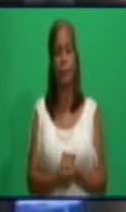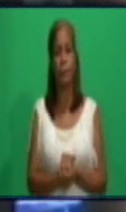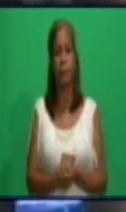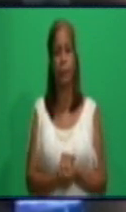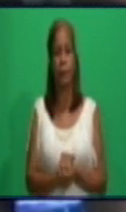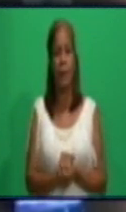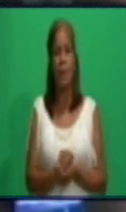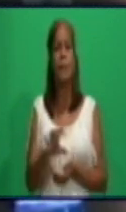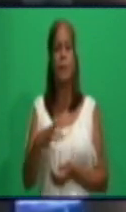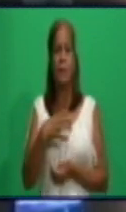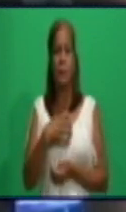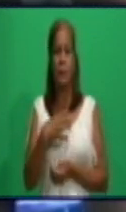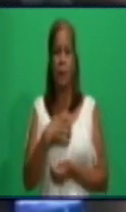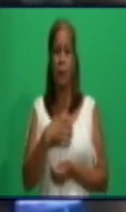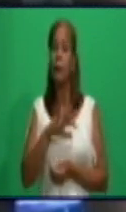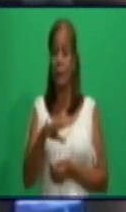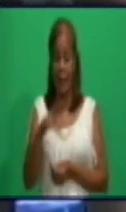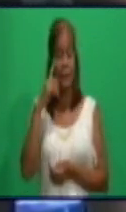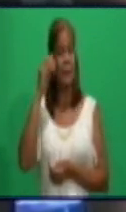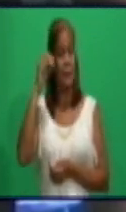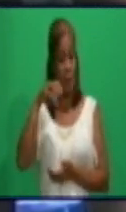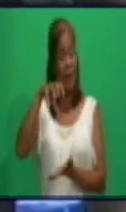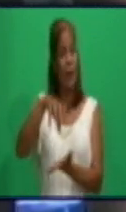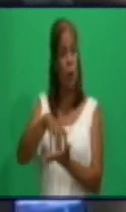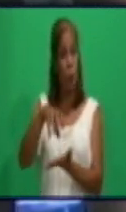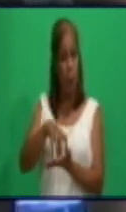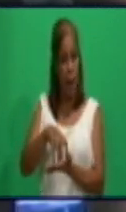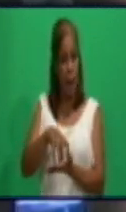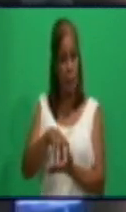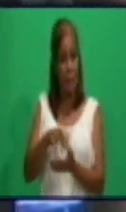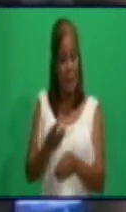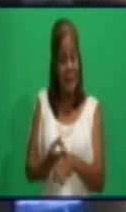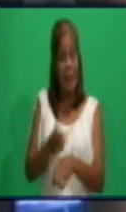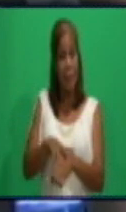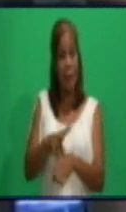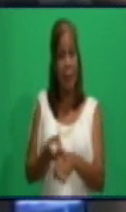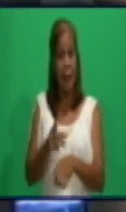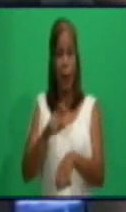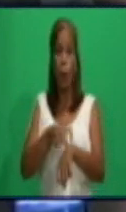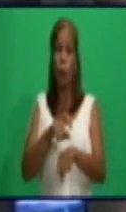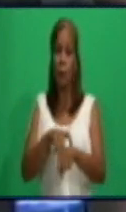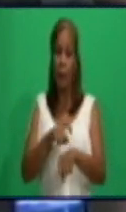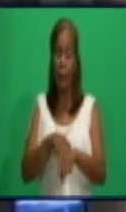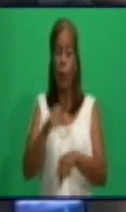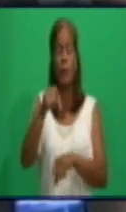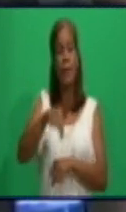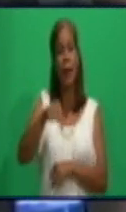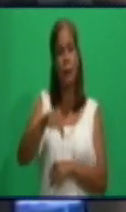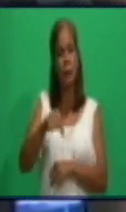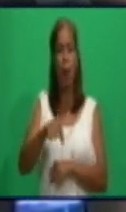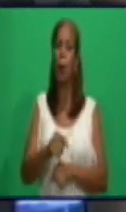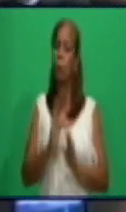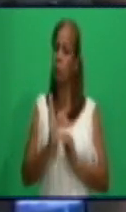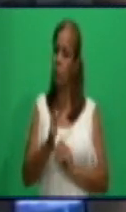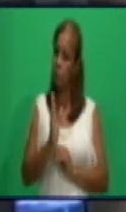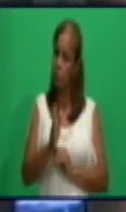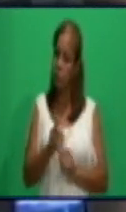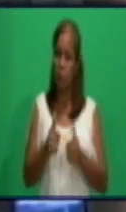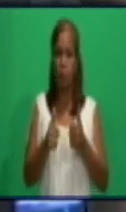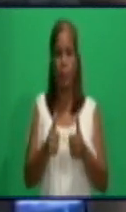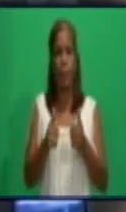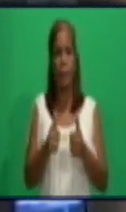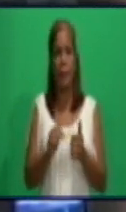se tienen bien localizados, se hace la contención en toda una de los lugares y hasta ahora marcha satisfactoriamente y esperemos